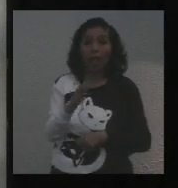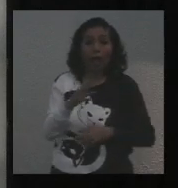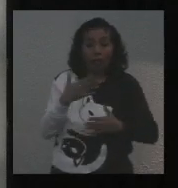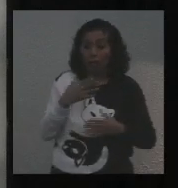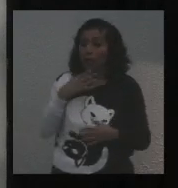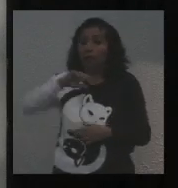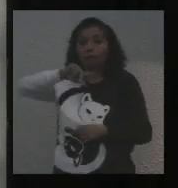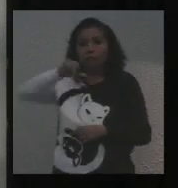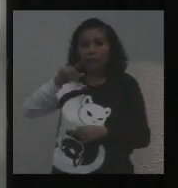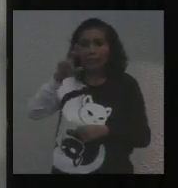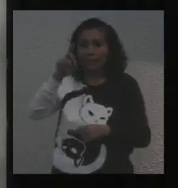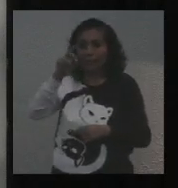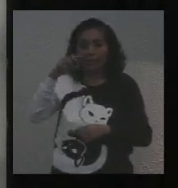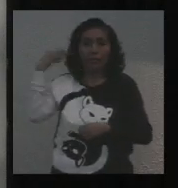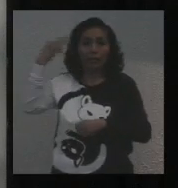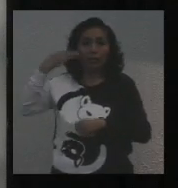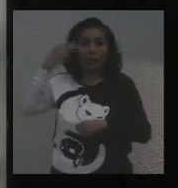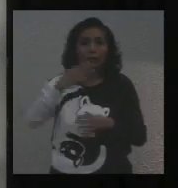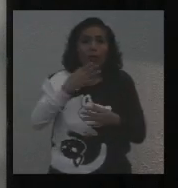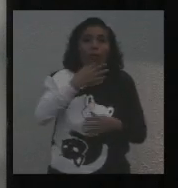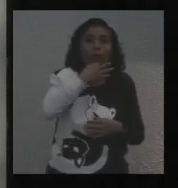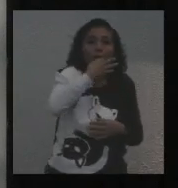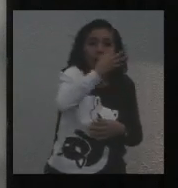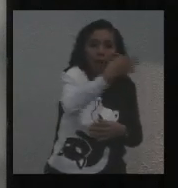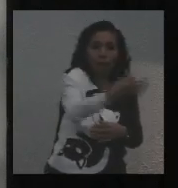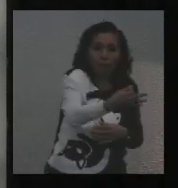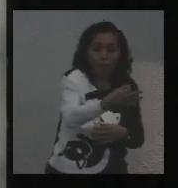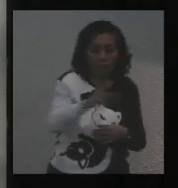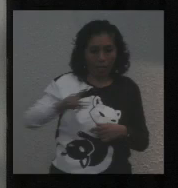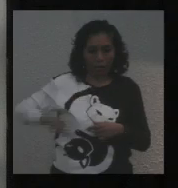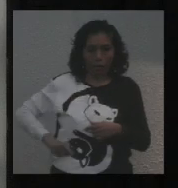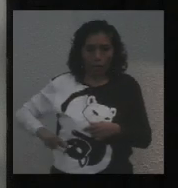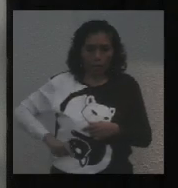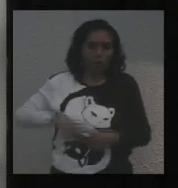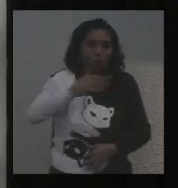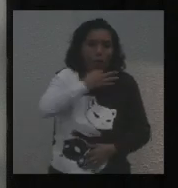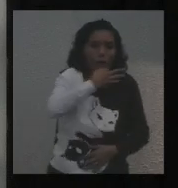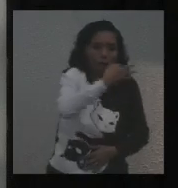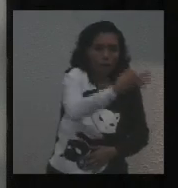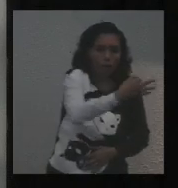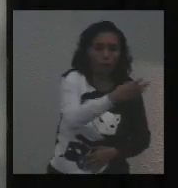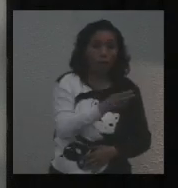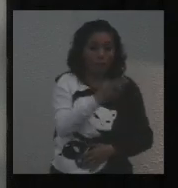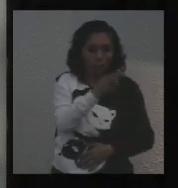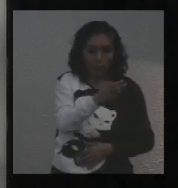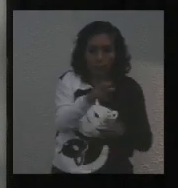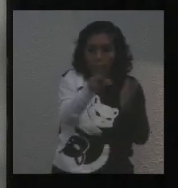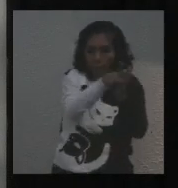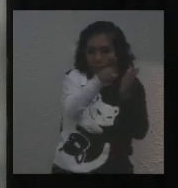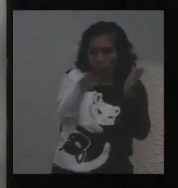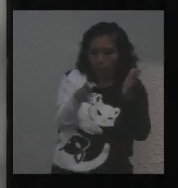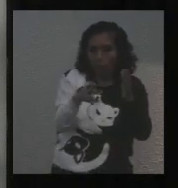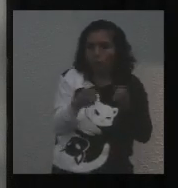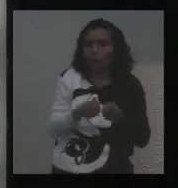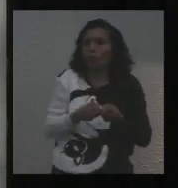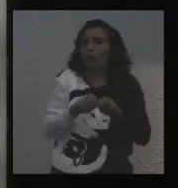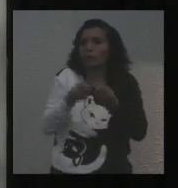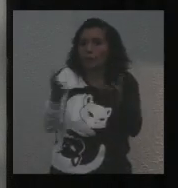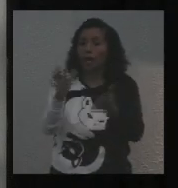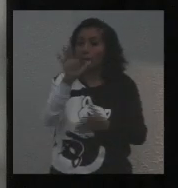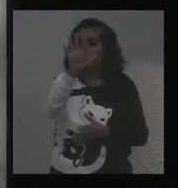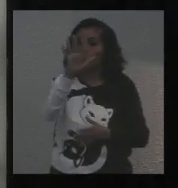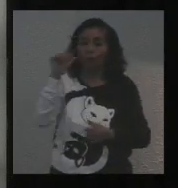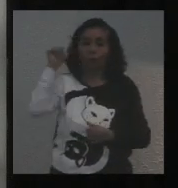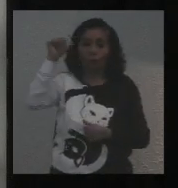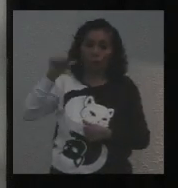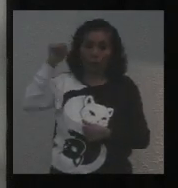comunicarlo antes del 30 de marzo a la legislatura y al gobernador provisional, quien publicará en el periódico oficial a más tardar el 5 de abril la